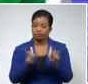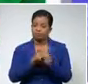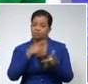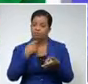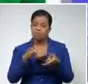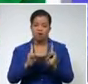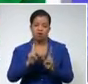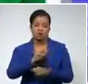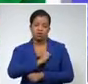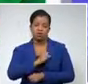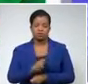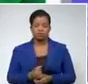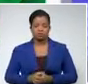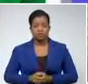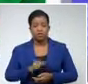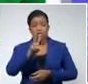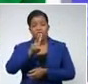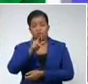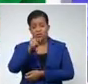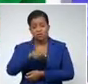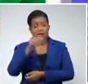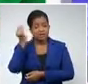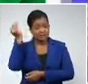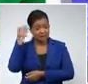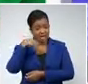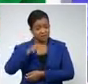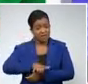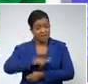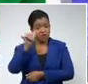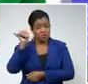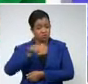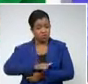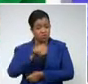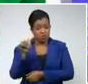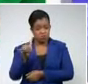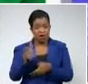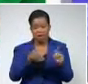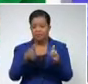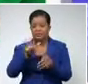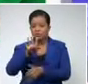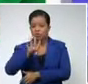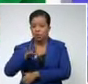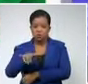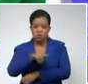2 evacuados, 54 retornados a sus países después del diagnóstico. Ayer